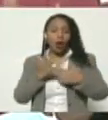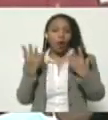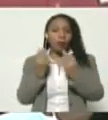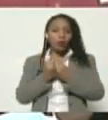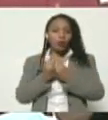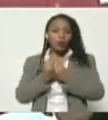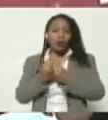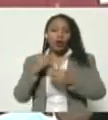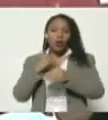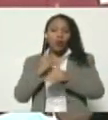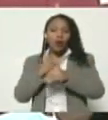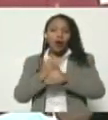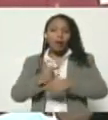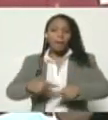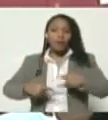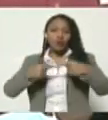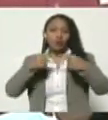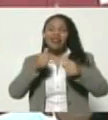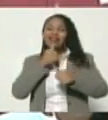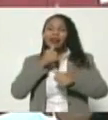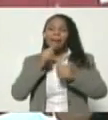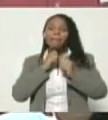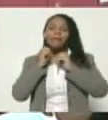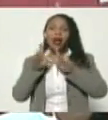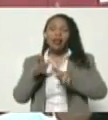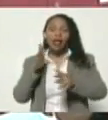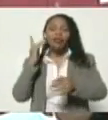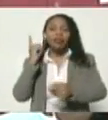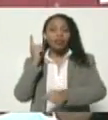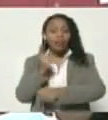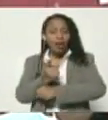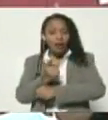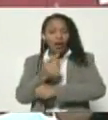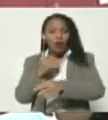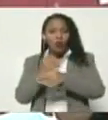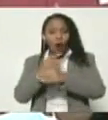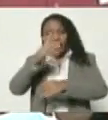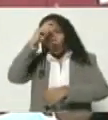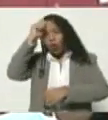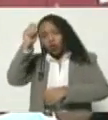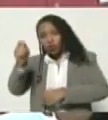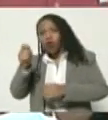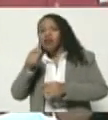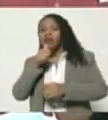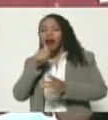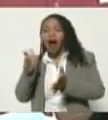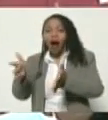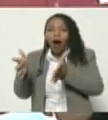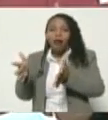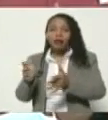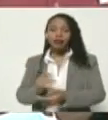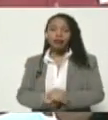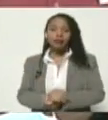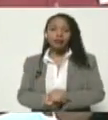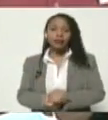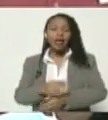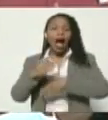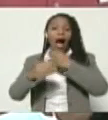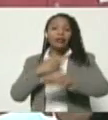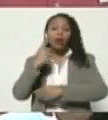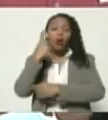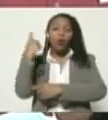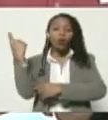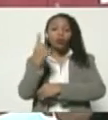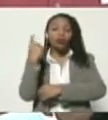sus adversarios en estas elecciones. Quien pierda tiene que reconocer al ganador o a la ganadora y hacer un solo